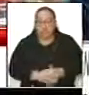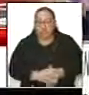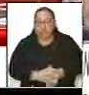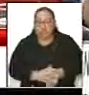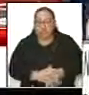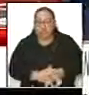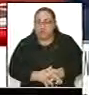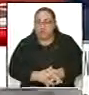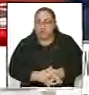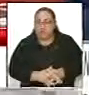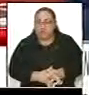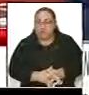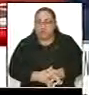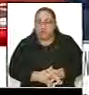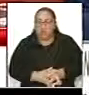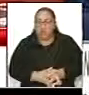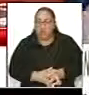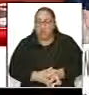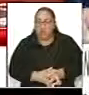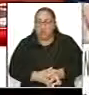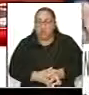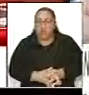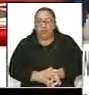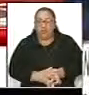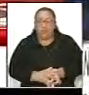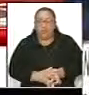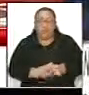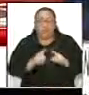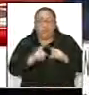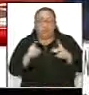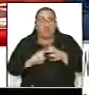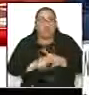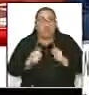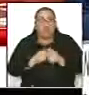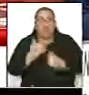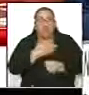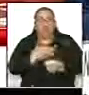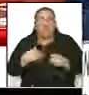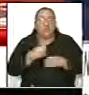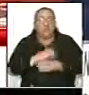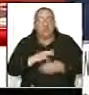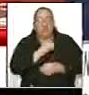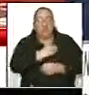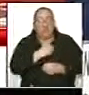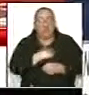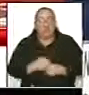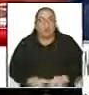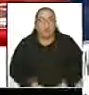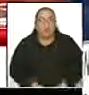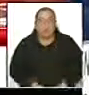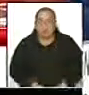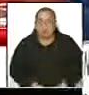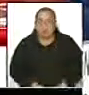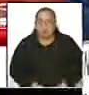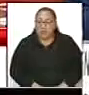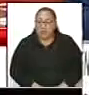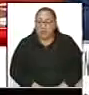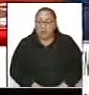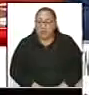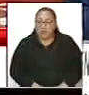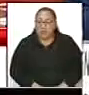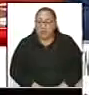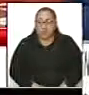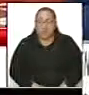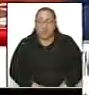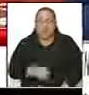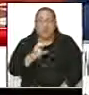al respecto de ustedes. Empezamos por la presidencia del Consejo de Ministros, el señor